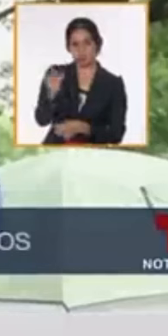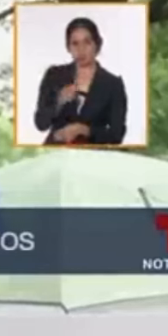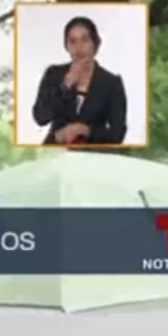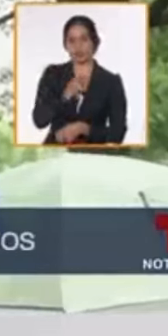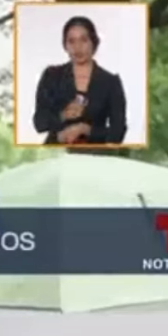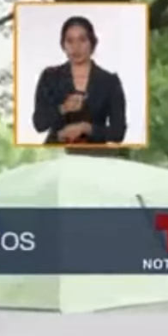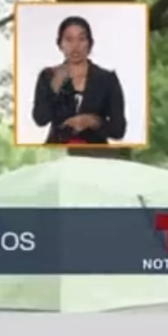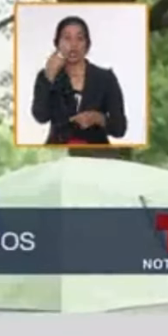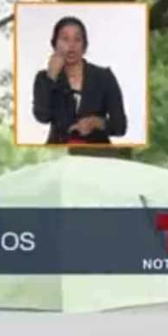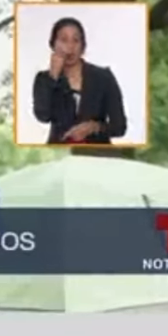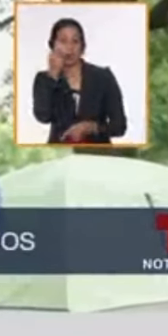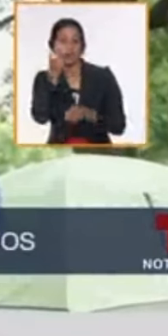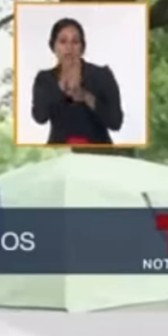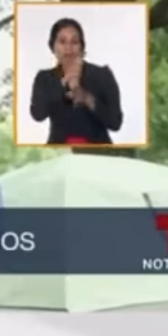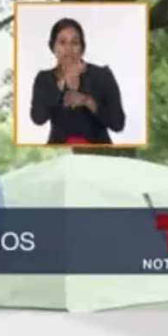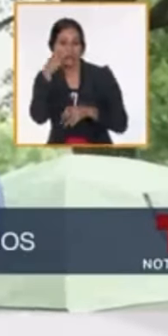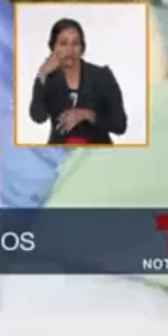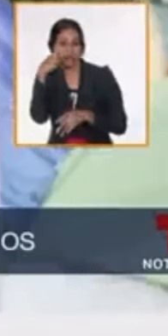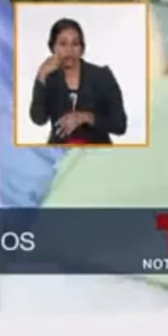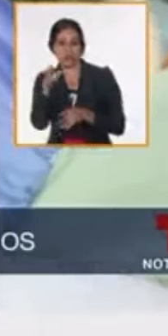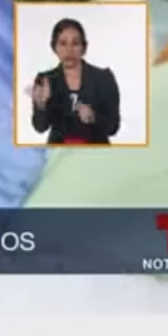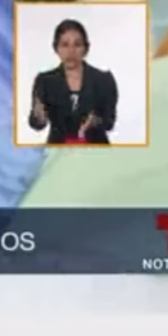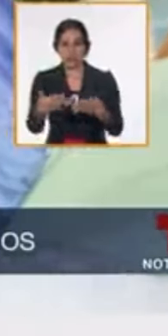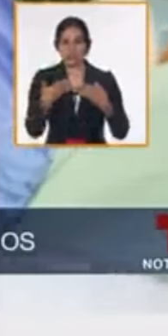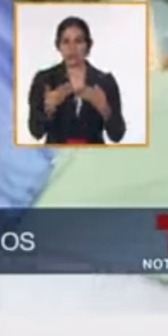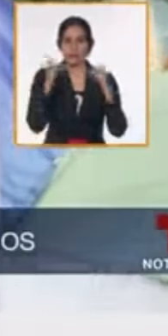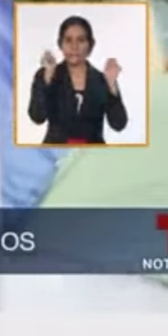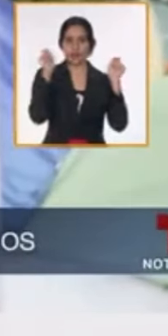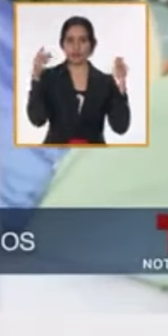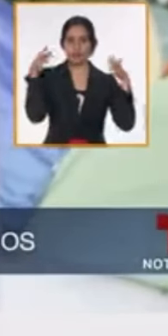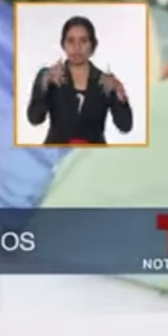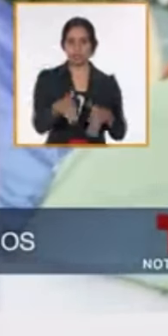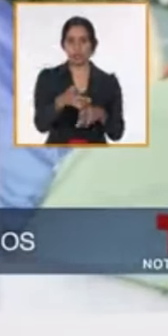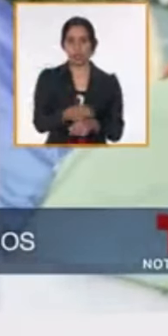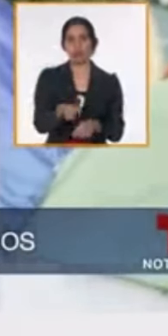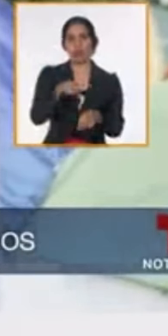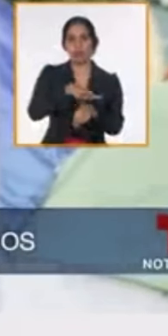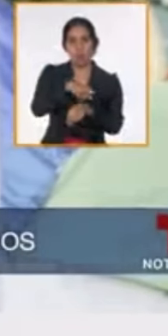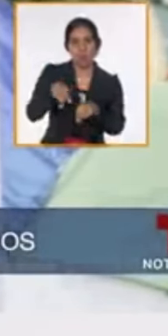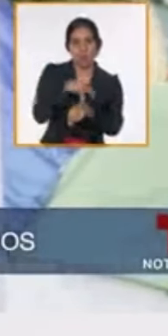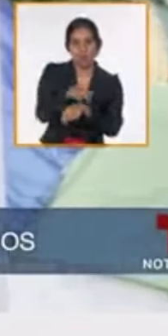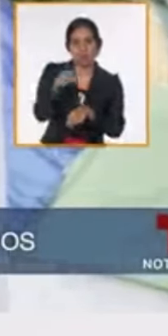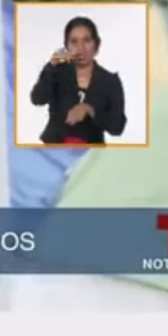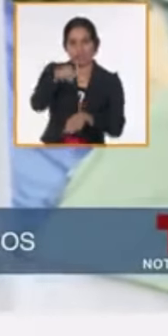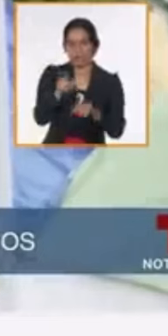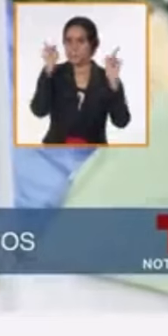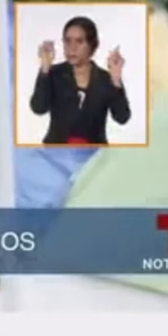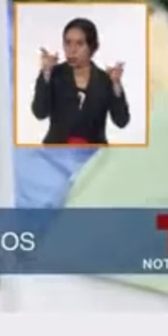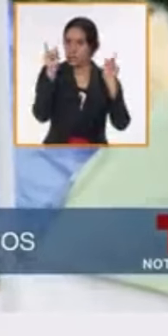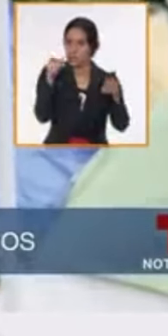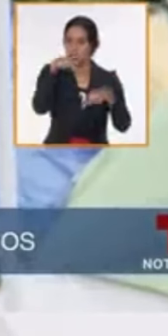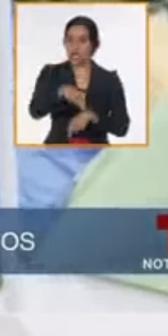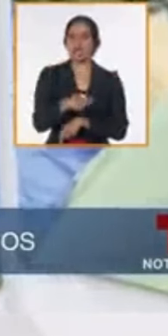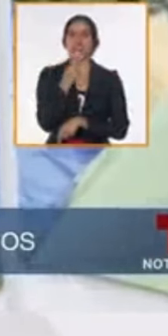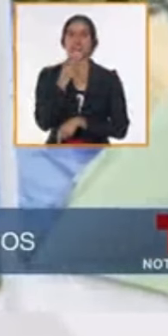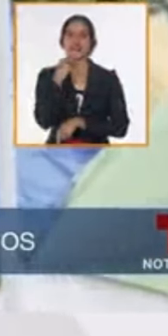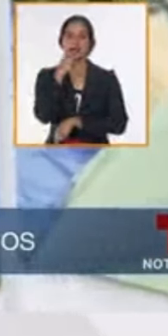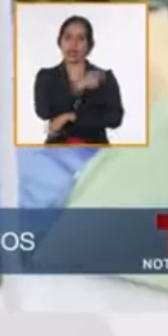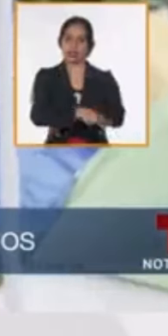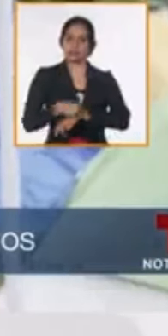conocimos horas antes del cierre de la protesta. Tiene que ver con la política de Israel, ¿verdad? Con lo que está haciendo en Gaza